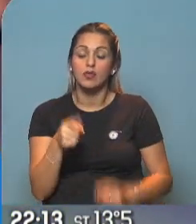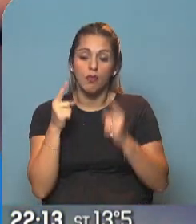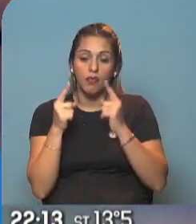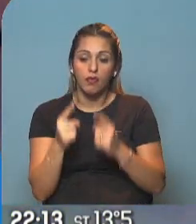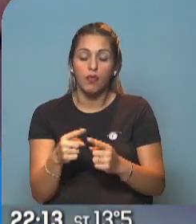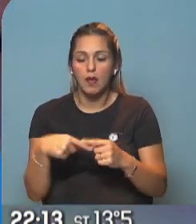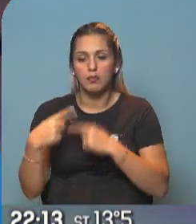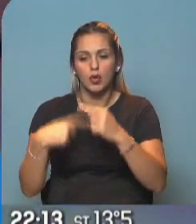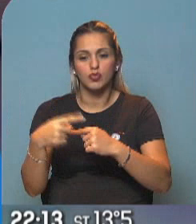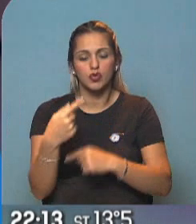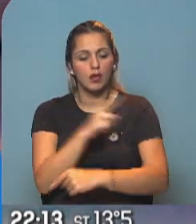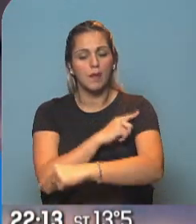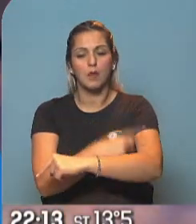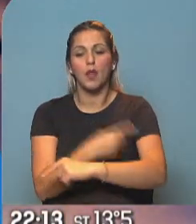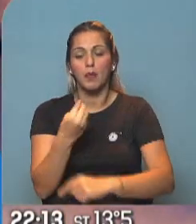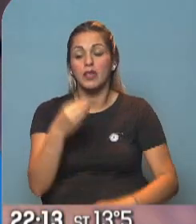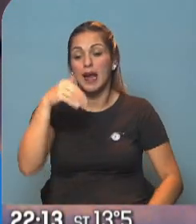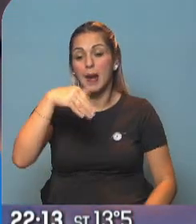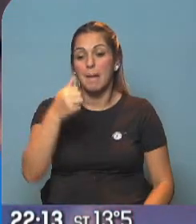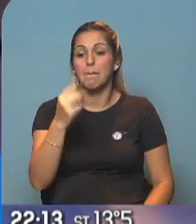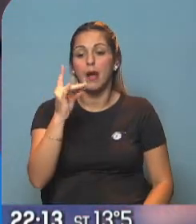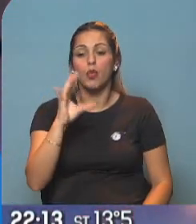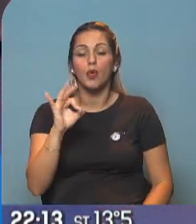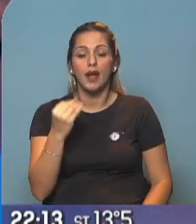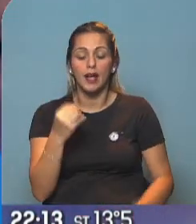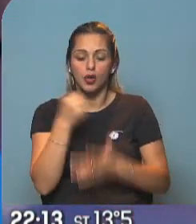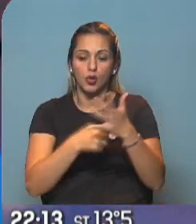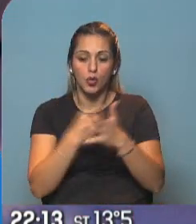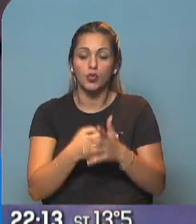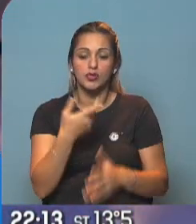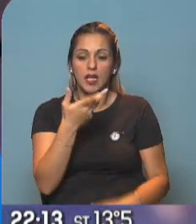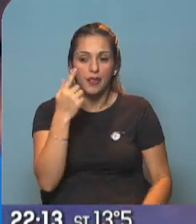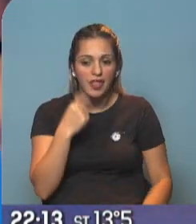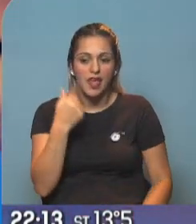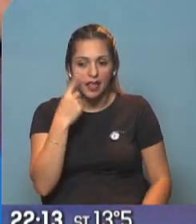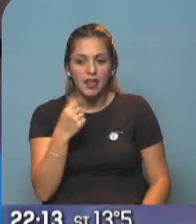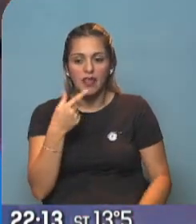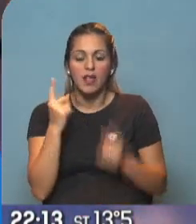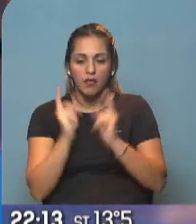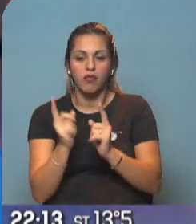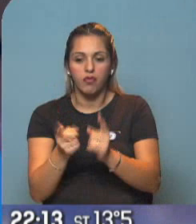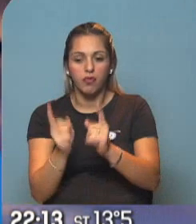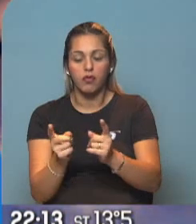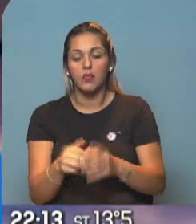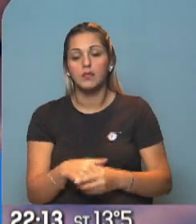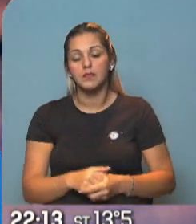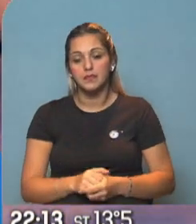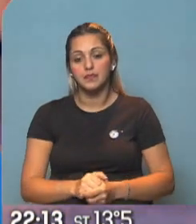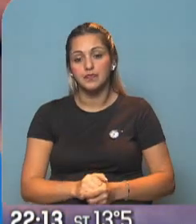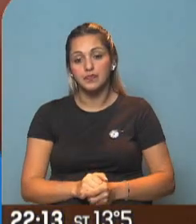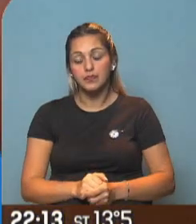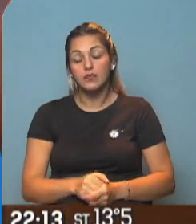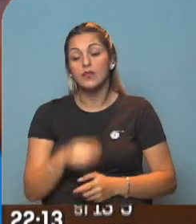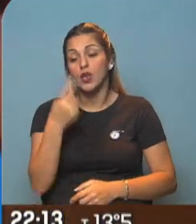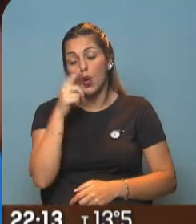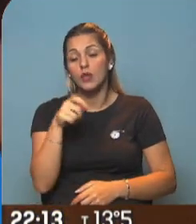reproducción en el poder. Yo creo que Maduro lo que intenta es día a día seguir ahí. No sé si hay un gran proyecto. Y la última gran promesa, medio vacía, pero que es